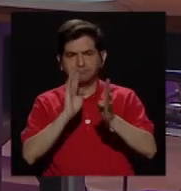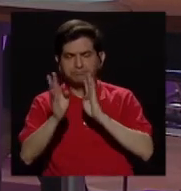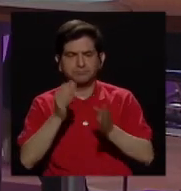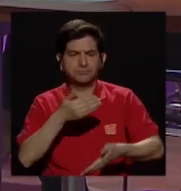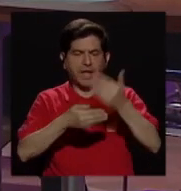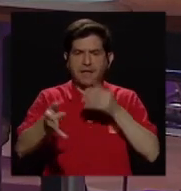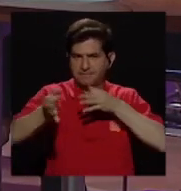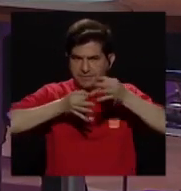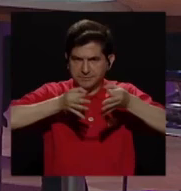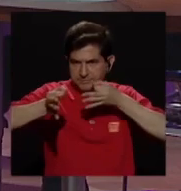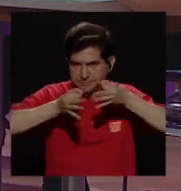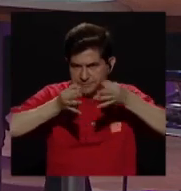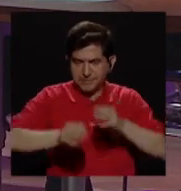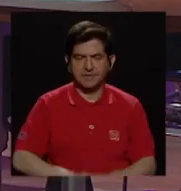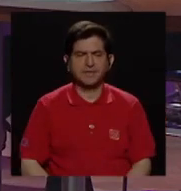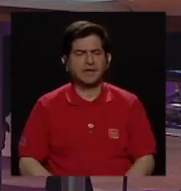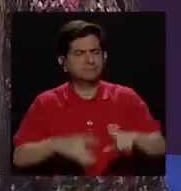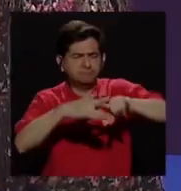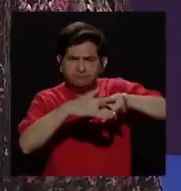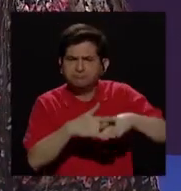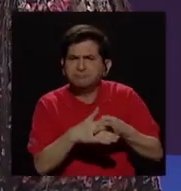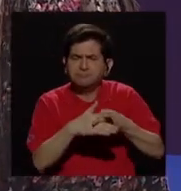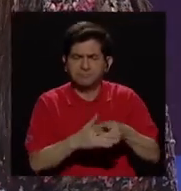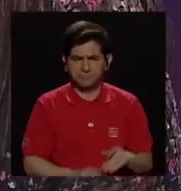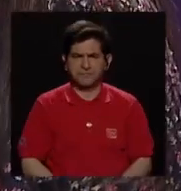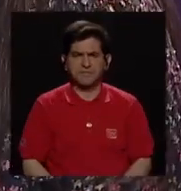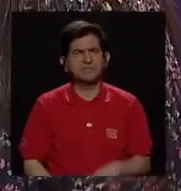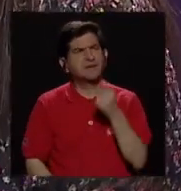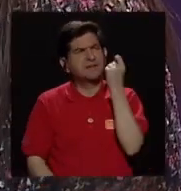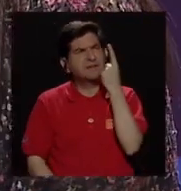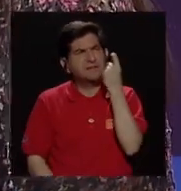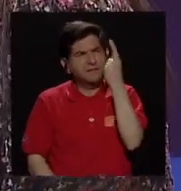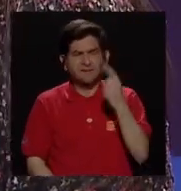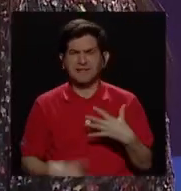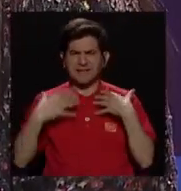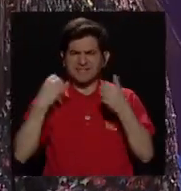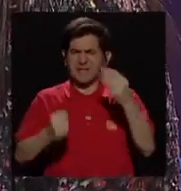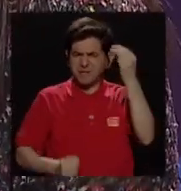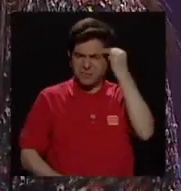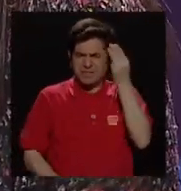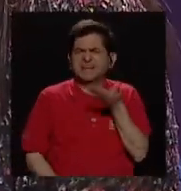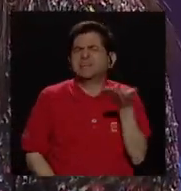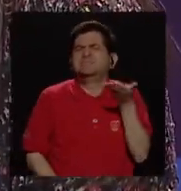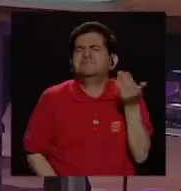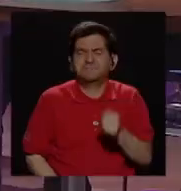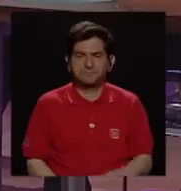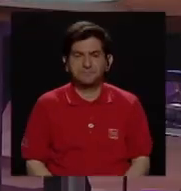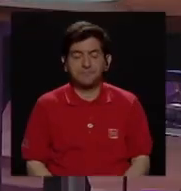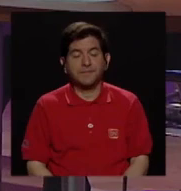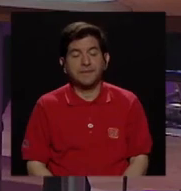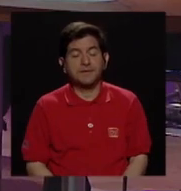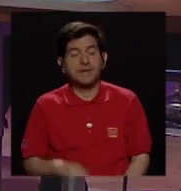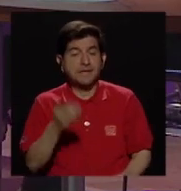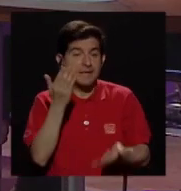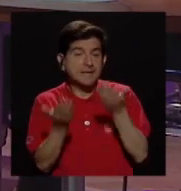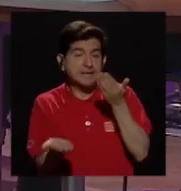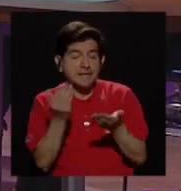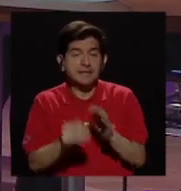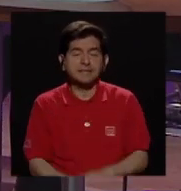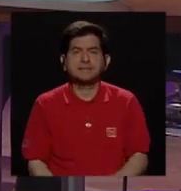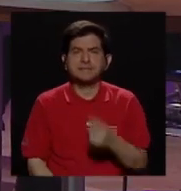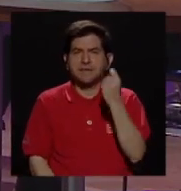mencionaba anteriormente. Vamos a iniciar sobre qué entendemos por salud mental, Ana. Quizá